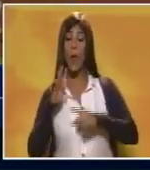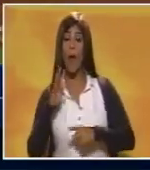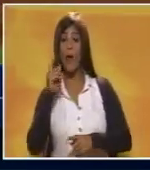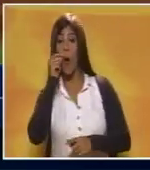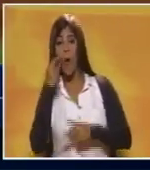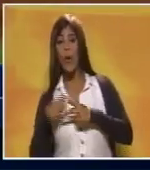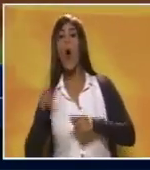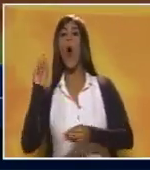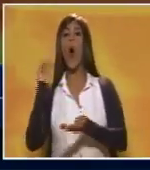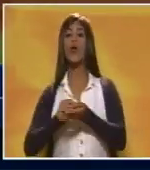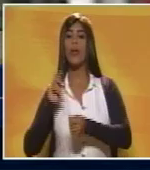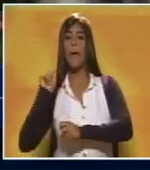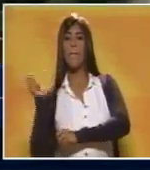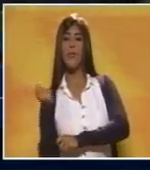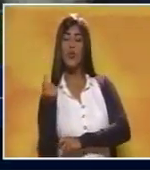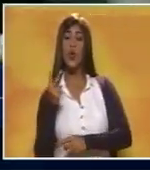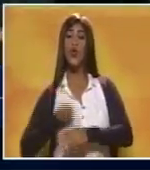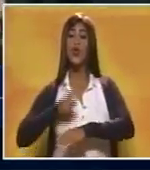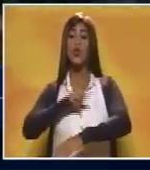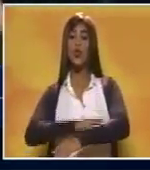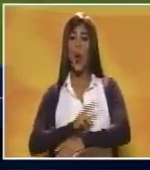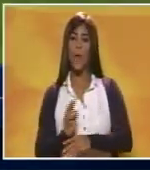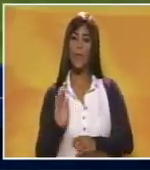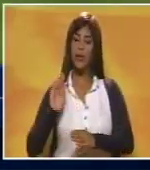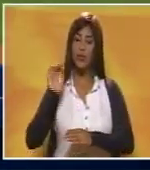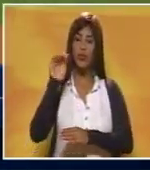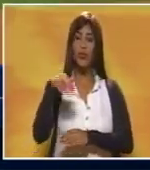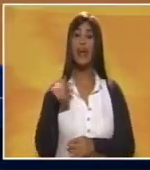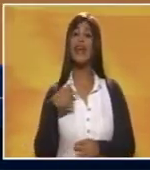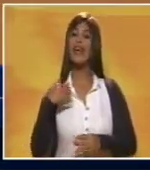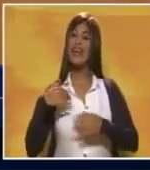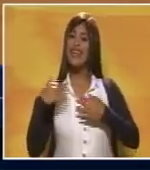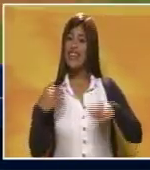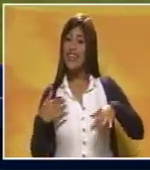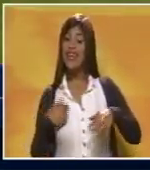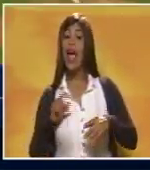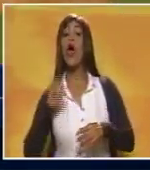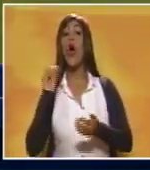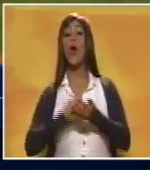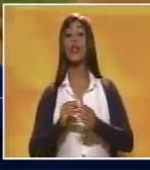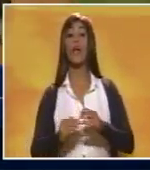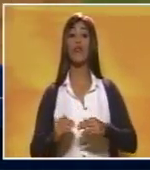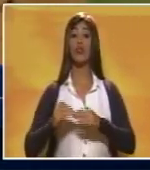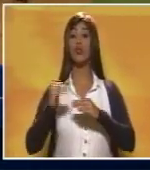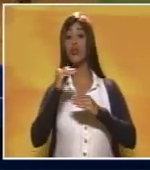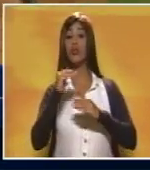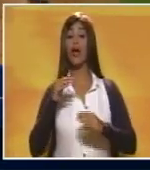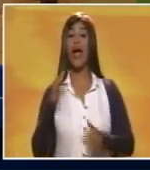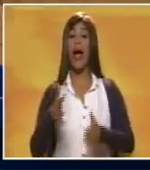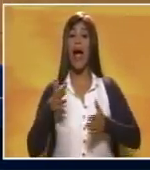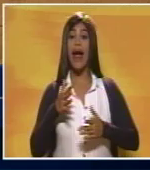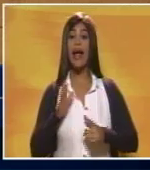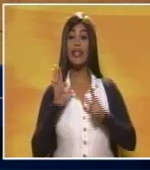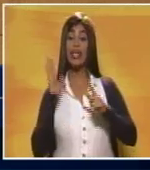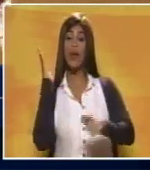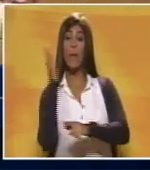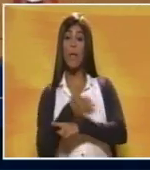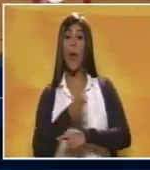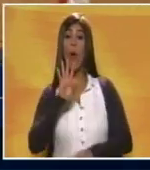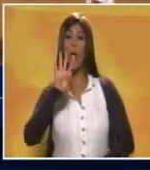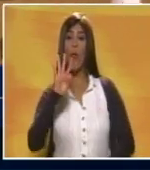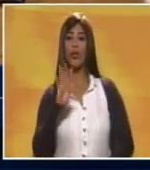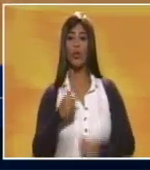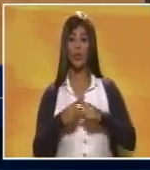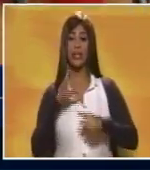Herrera remolcó otro par de anotaciones con este doble que bañó al jardinero izquierdo para poner cifras definitivas al triunfo de Phillies sobre